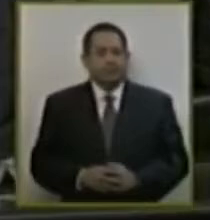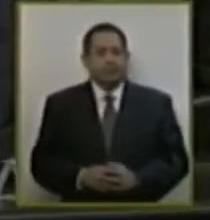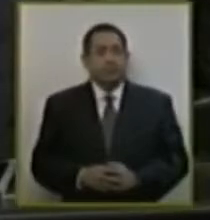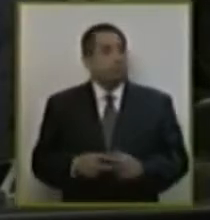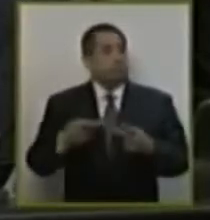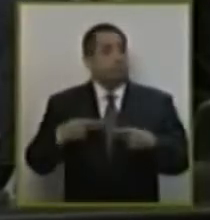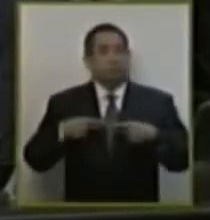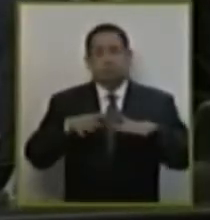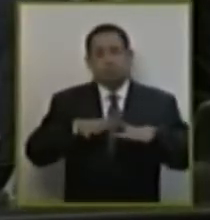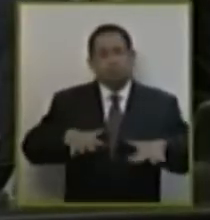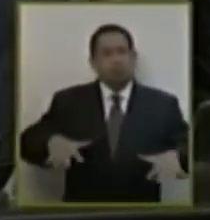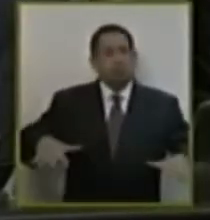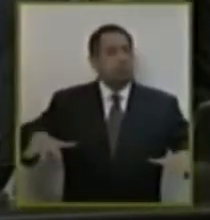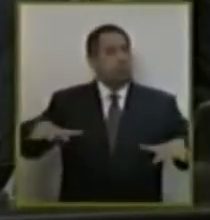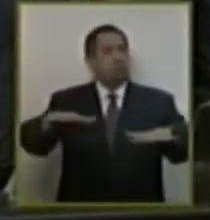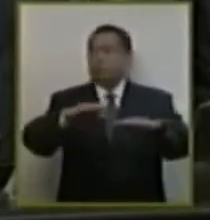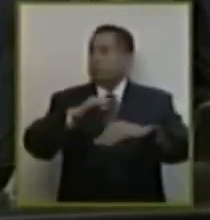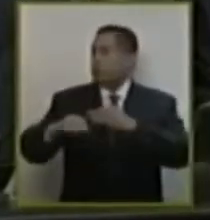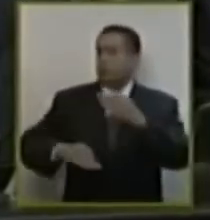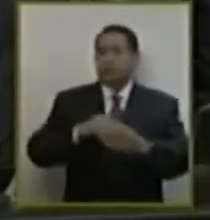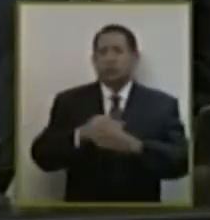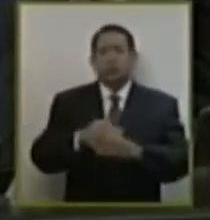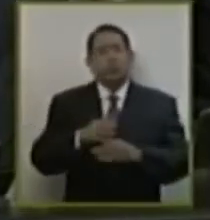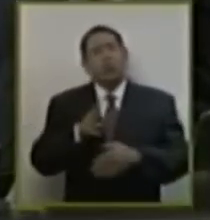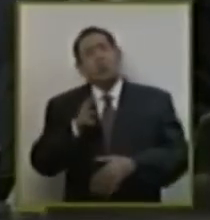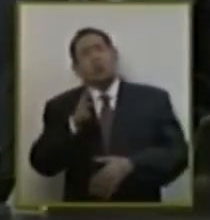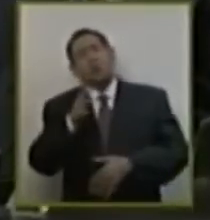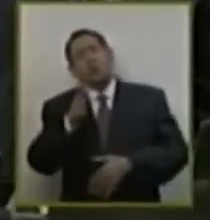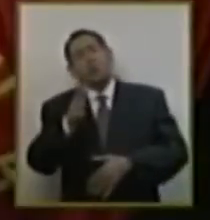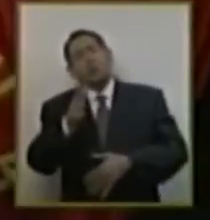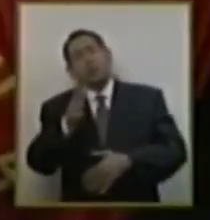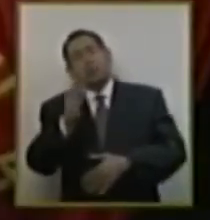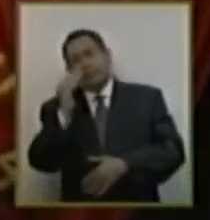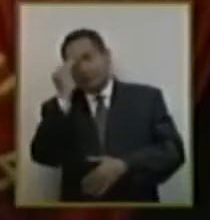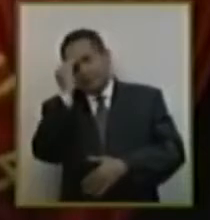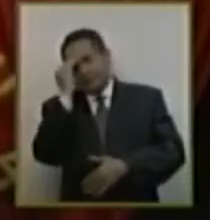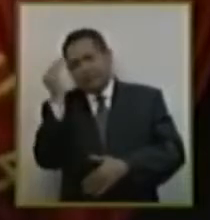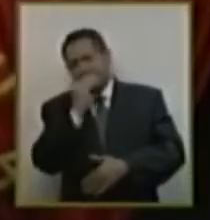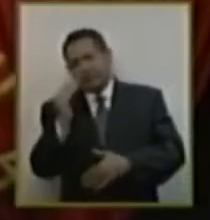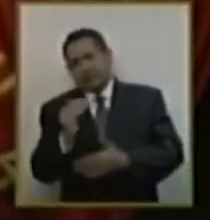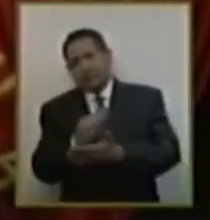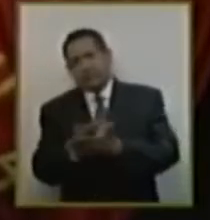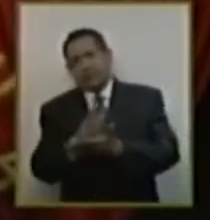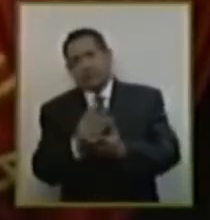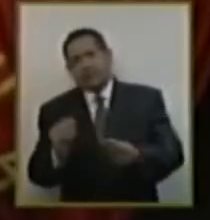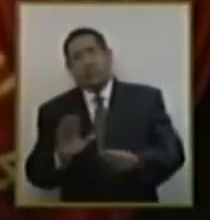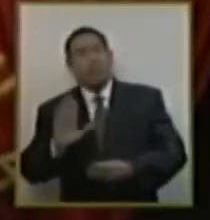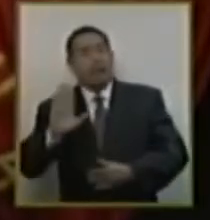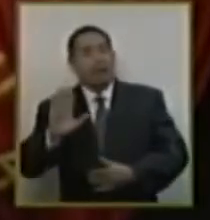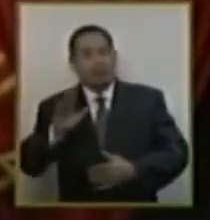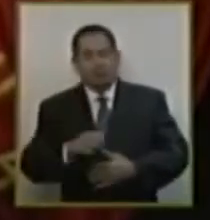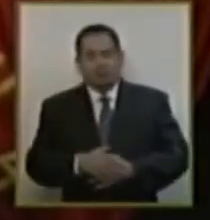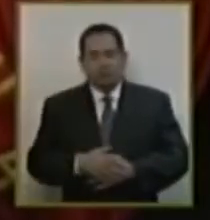la que parece encaminada a un desenlace fatídico. Me disculpo de entrada por este